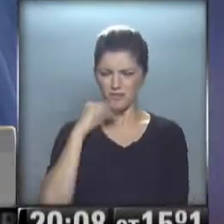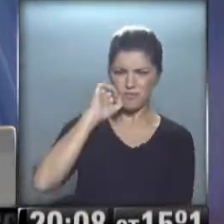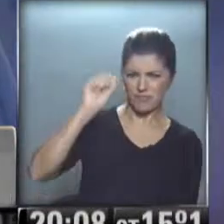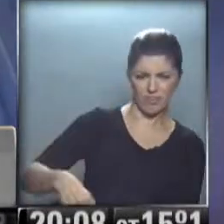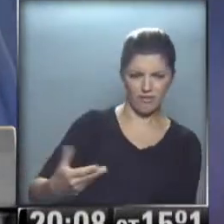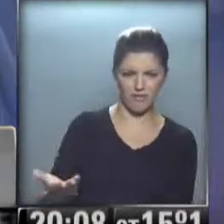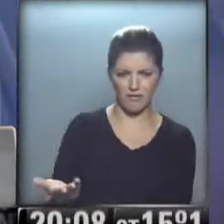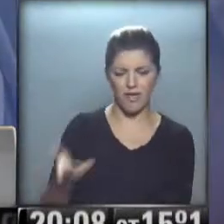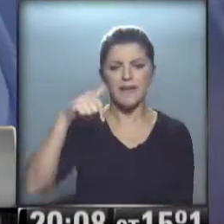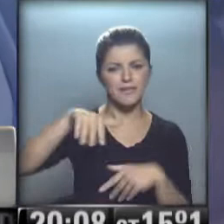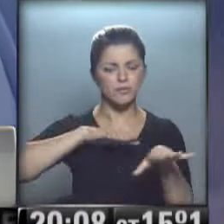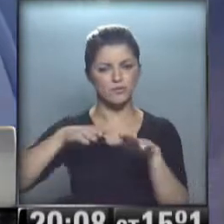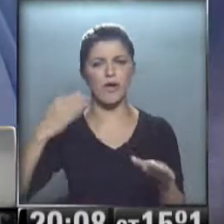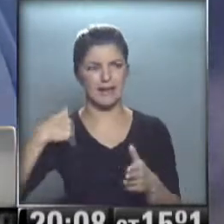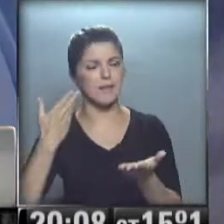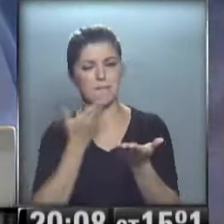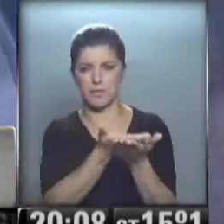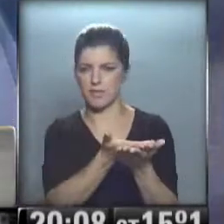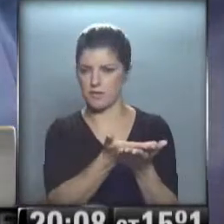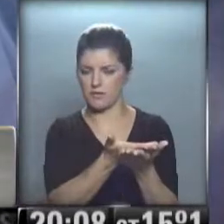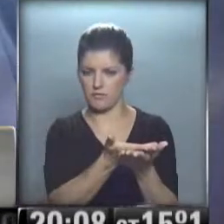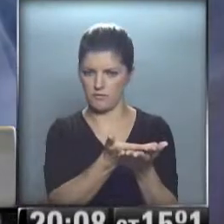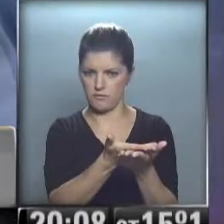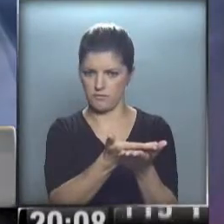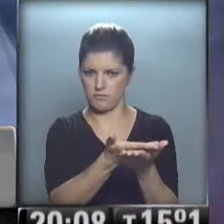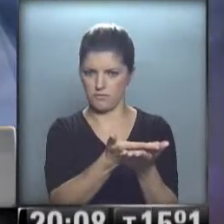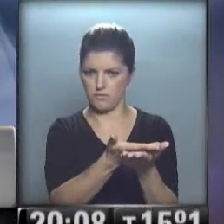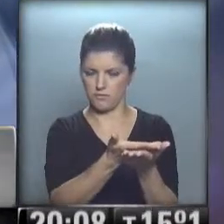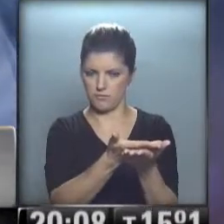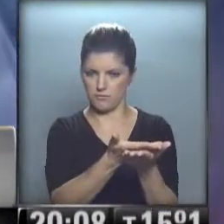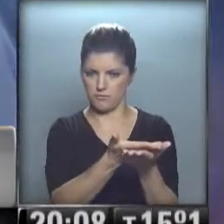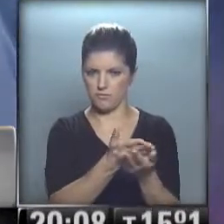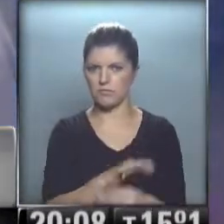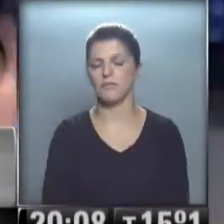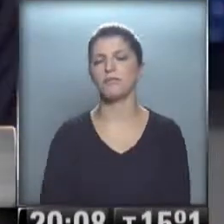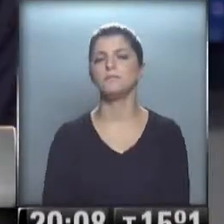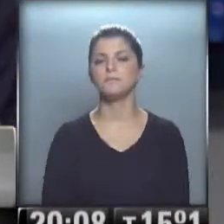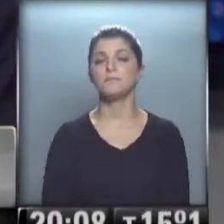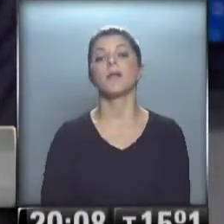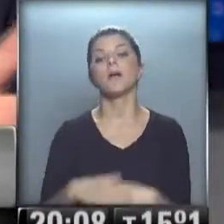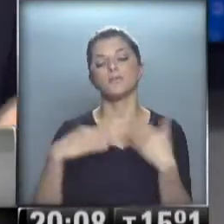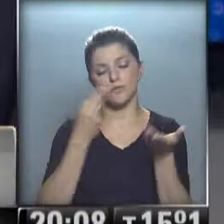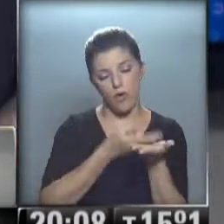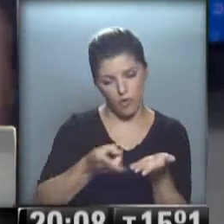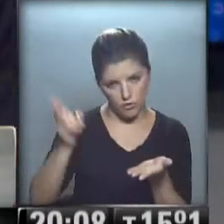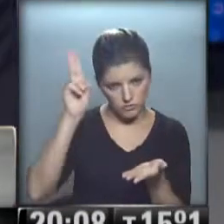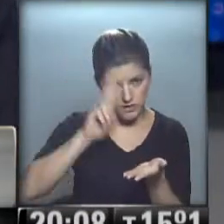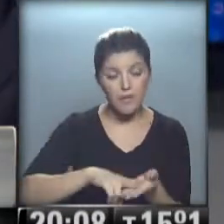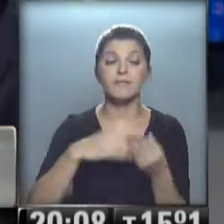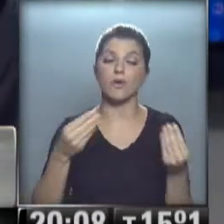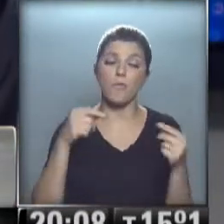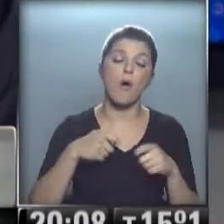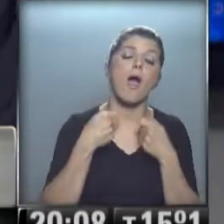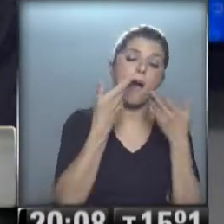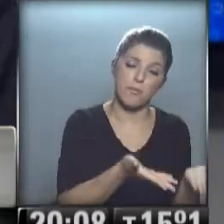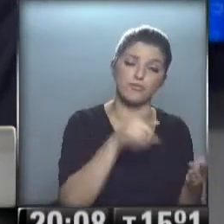importancia a esta presentación que hacen los abogados argentinos. Nuevamente a favor de los